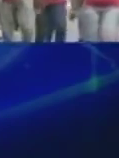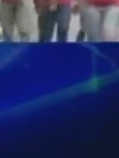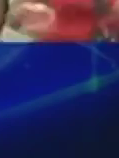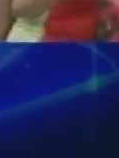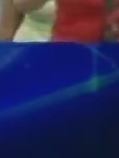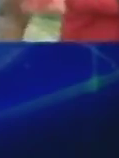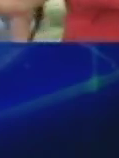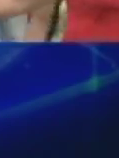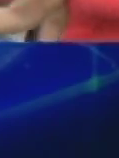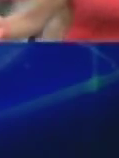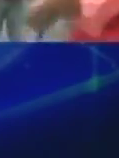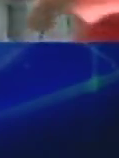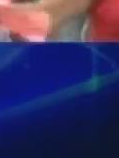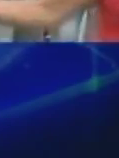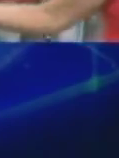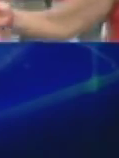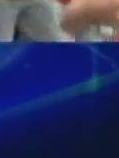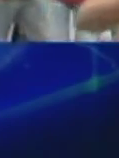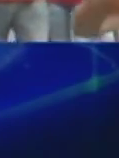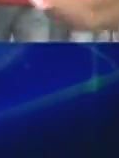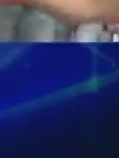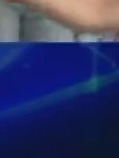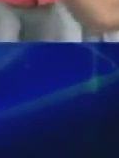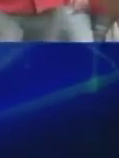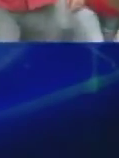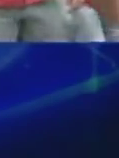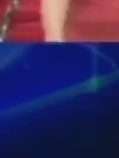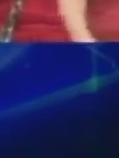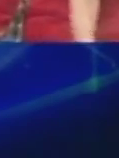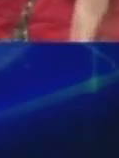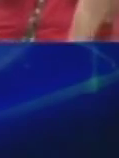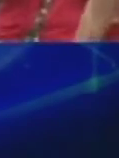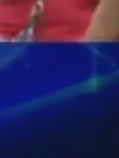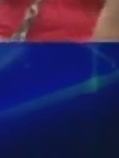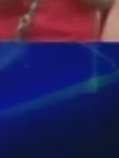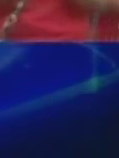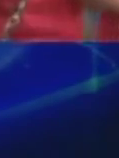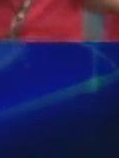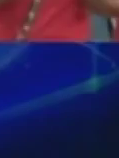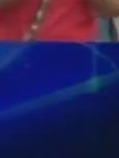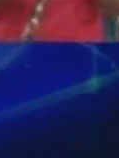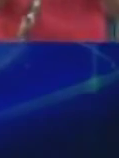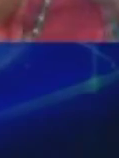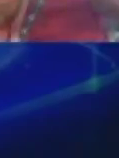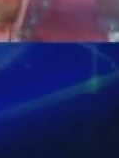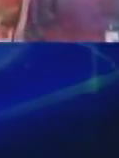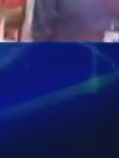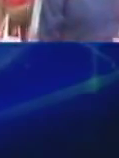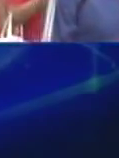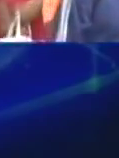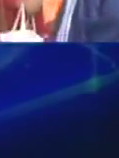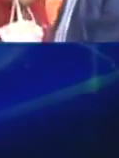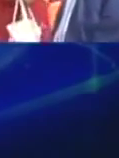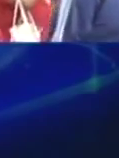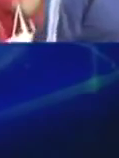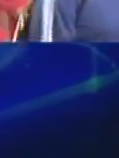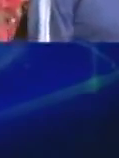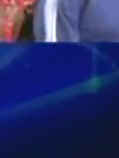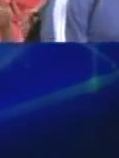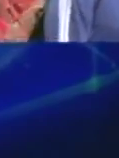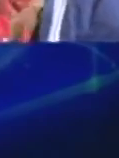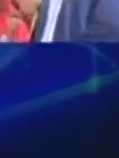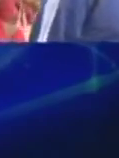podrán con nosotros compatriotas jamás alimentemos el espíritu popular de combate alimentemos la